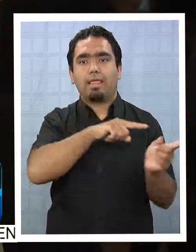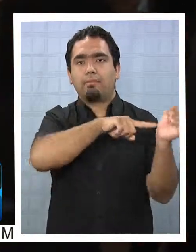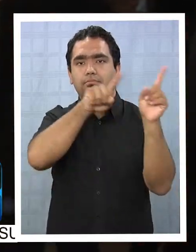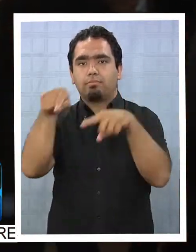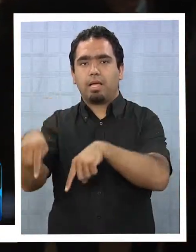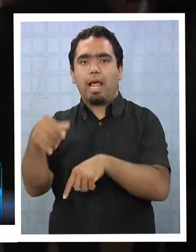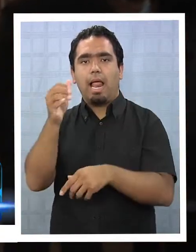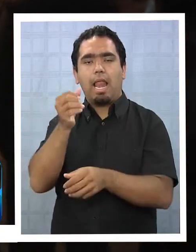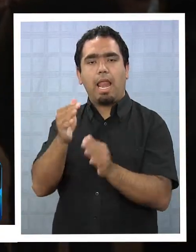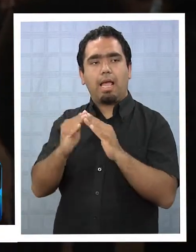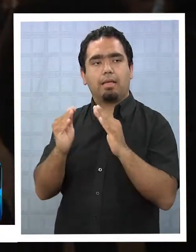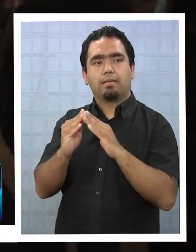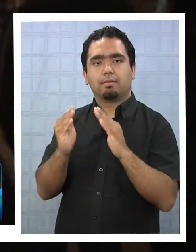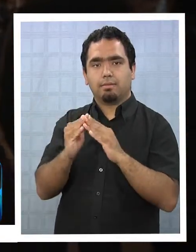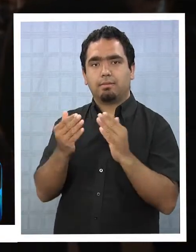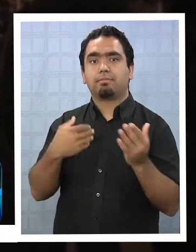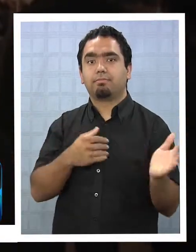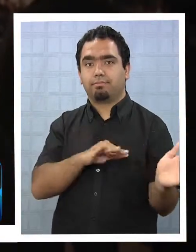casa.